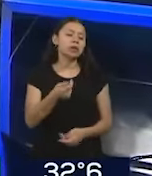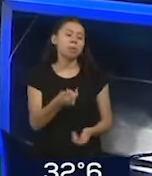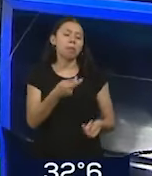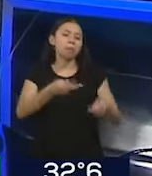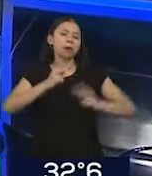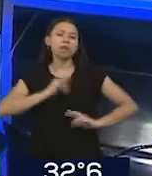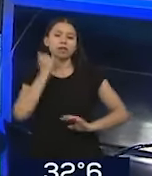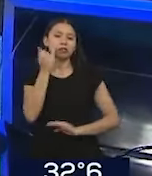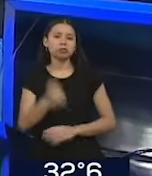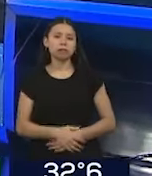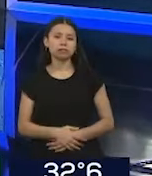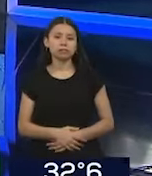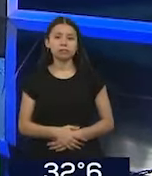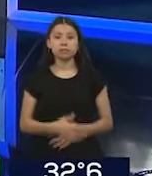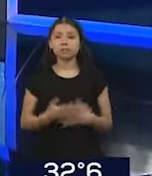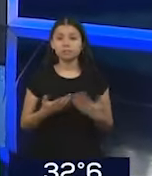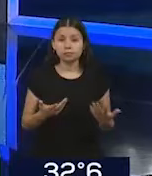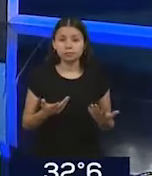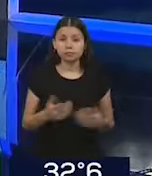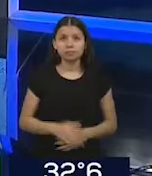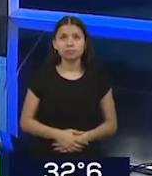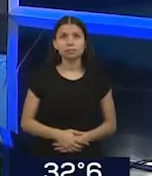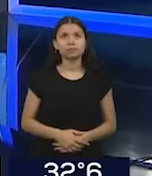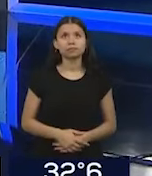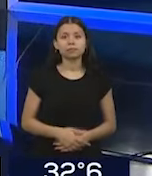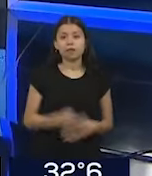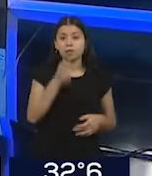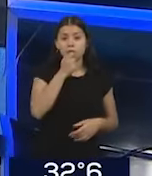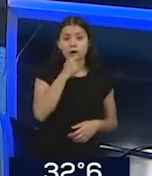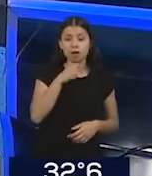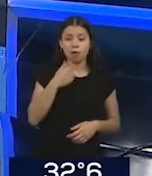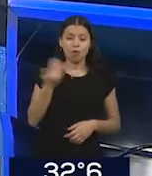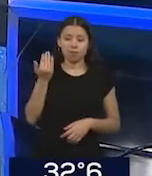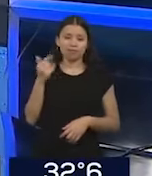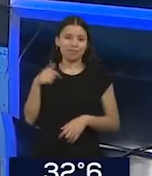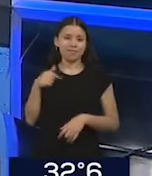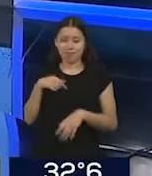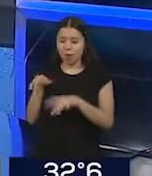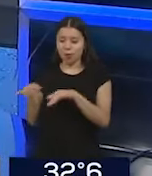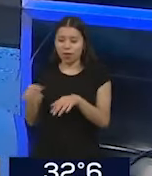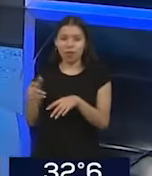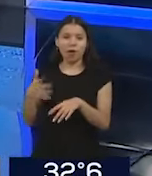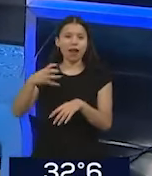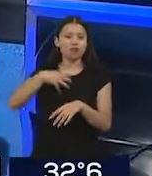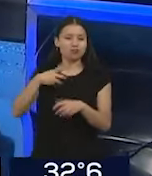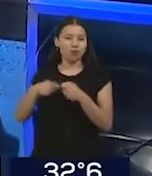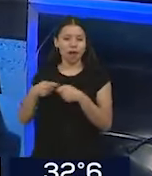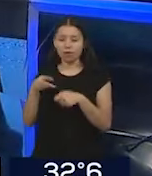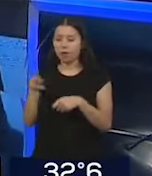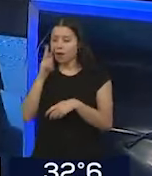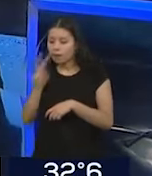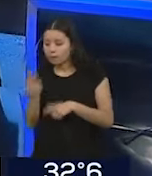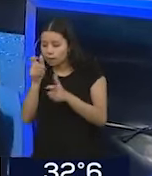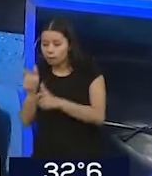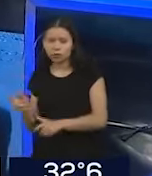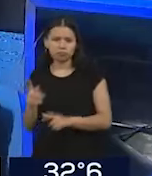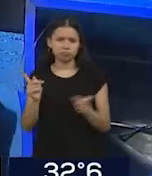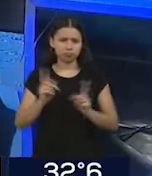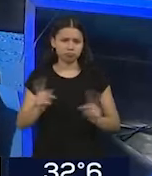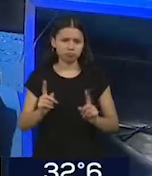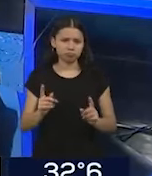quien paga, exacto, no de verificar si el dinero ingresó a su, exacto, cuenta. Exacto, por un montón de motivos, sí, a veces esa operación no es inmediata, más allá de que en muchos casos sí. Tenemos así